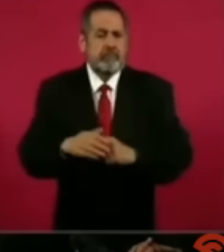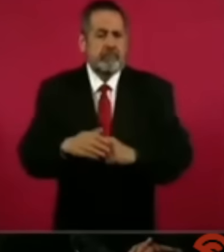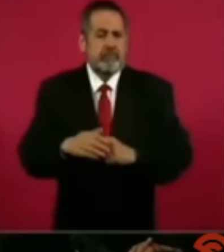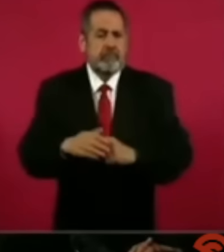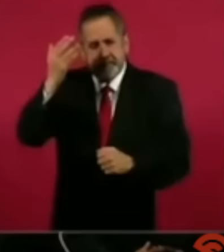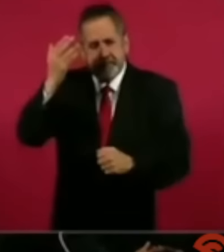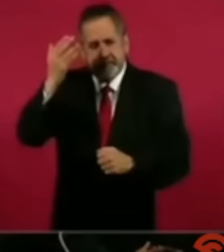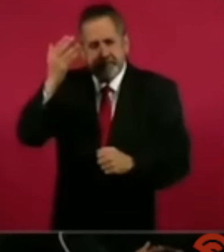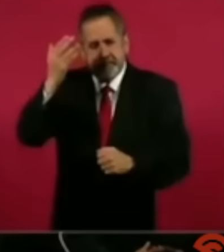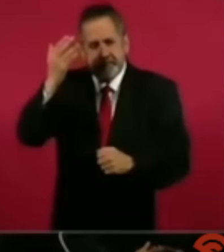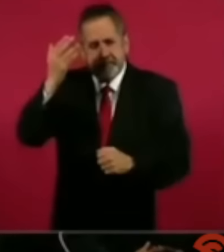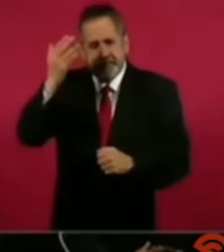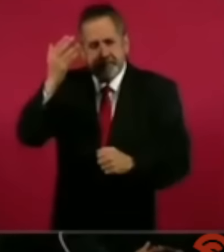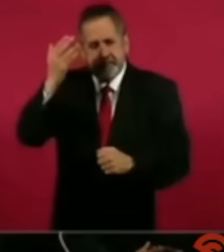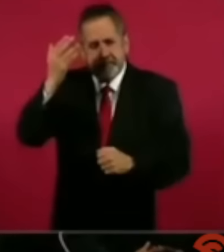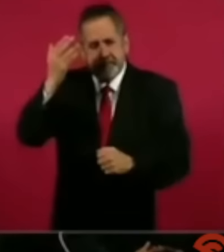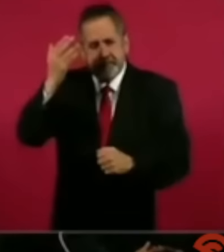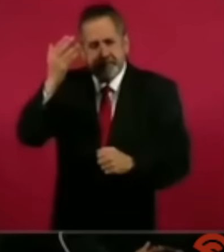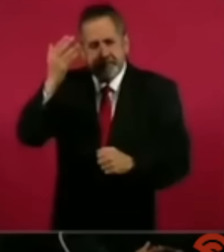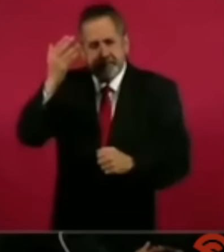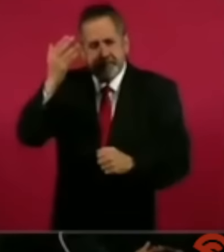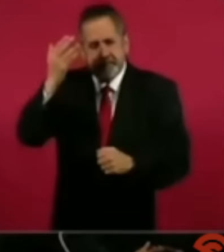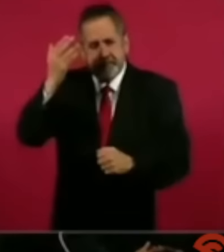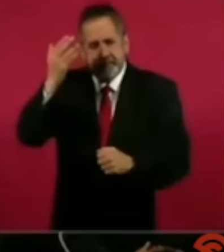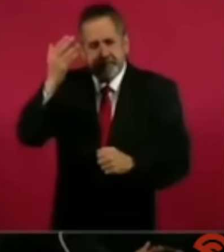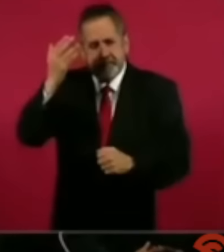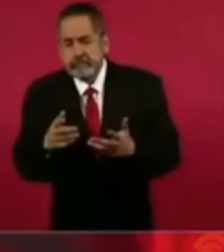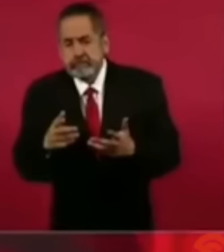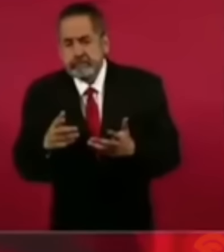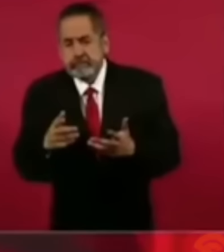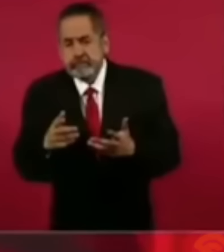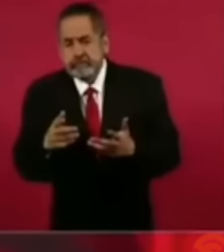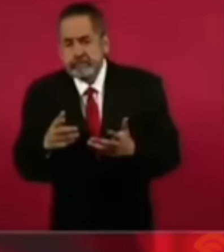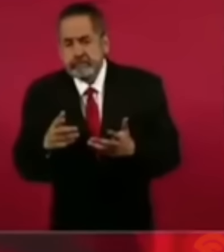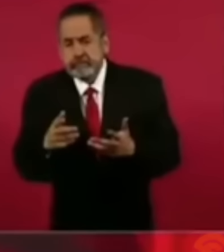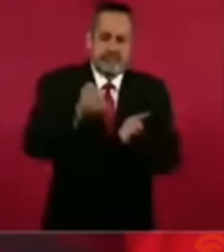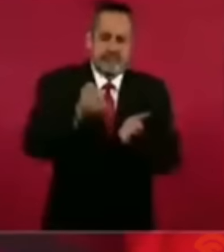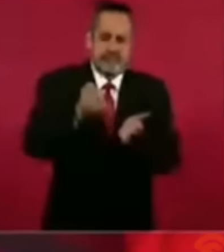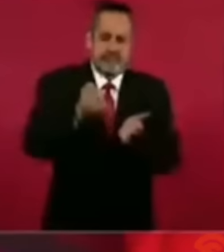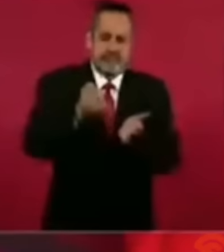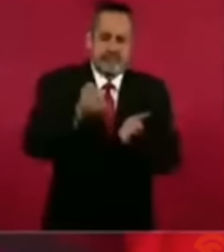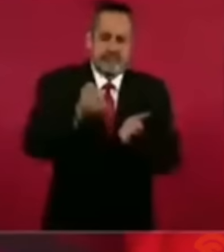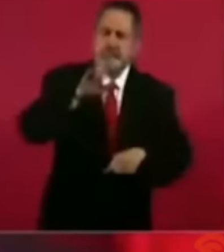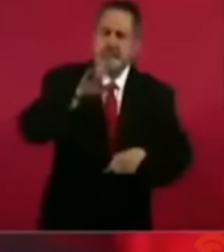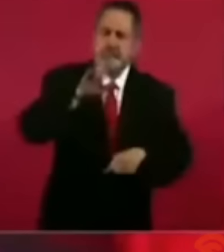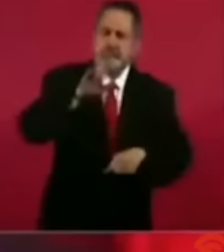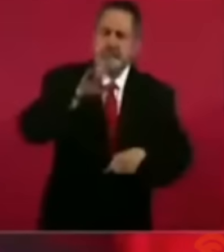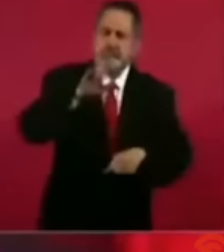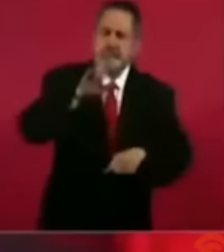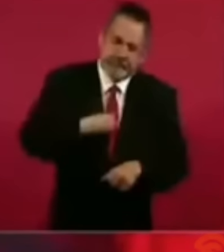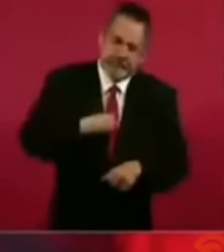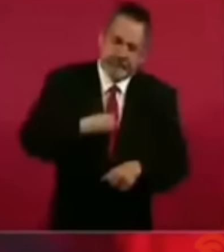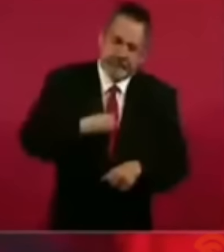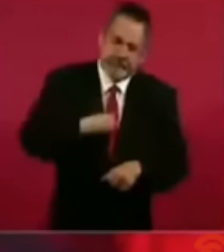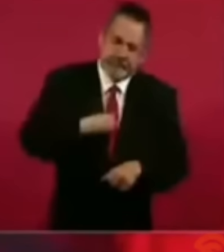Vamos a aumentar los impuestos. Ni modo, hay que apretarse el